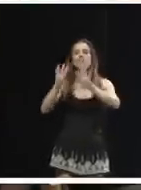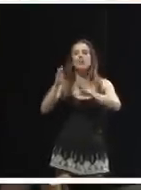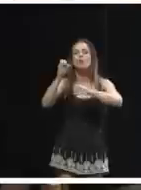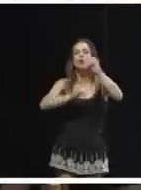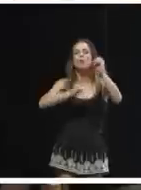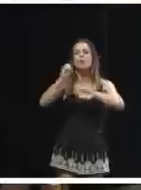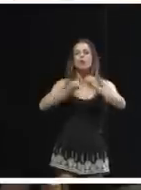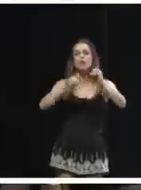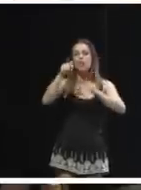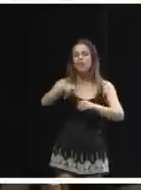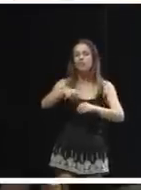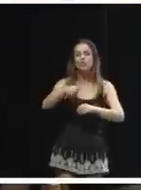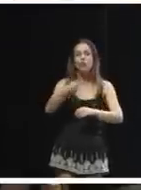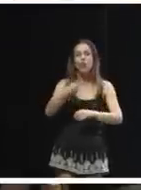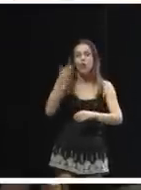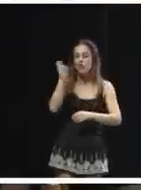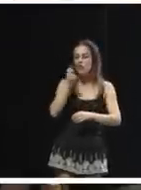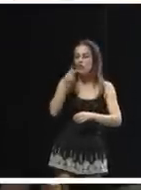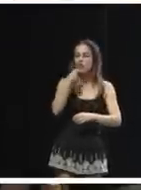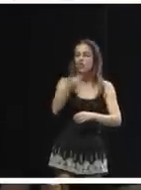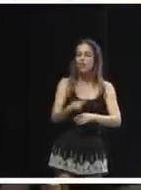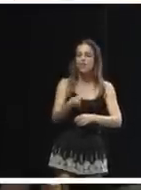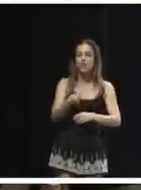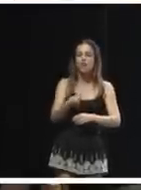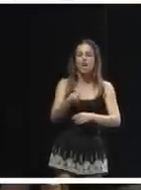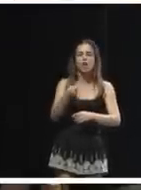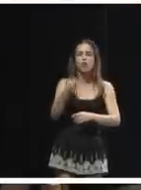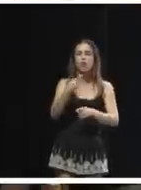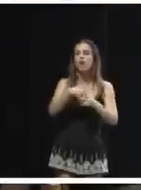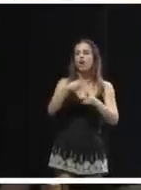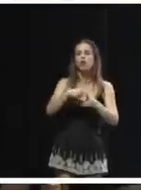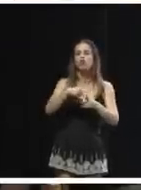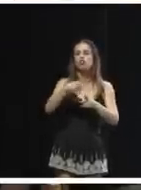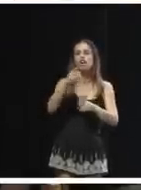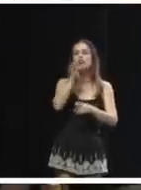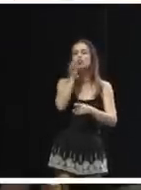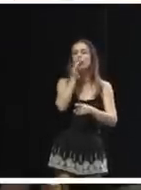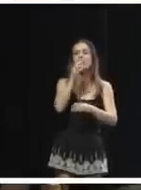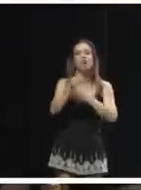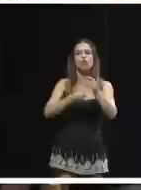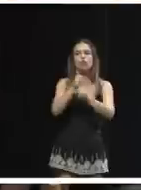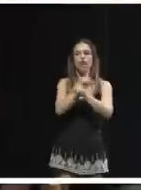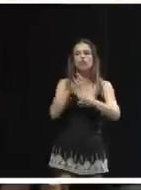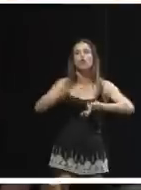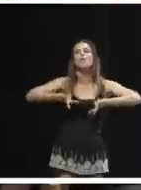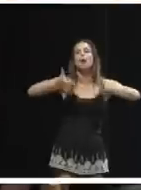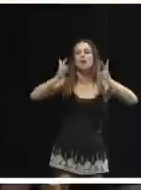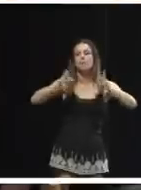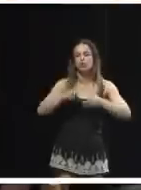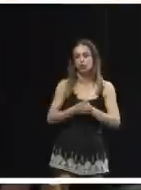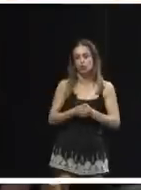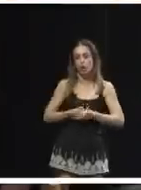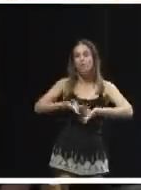a deciros que hay una tarea pendiente en nuestro país. Se llaman permisos, se llaman cuidados.